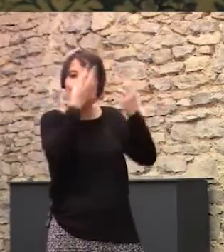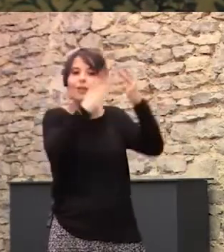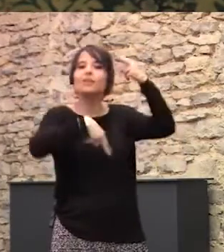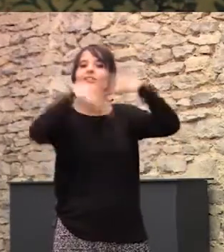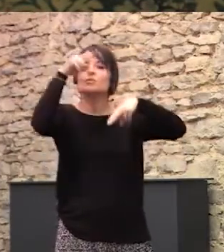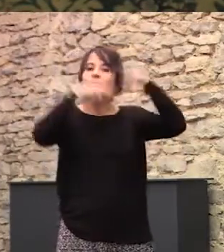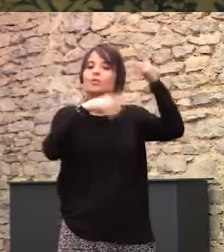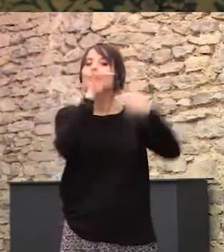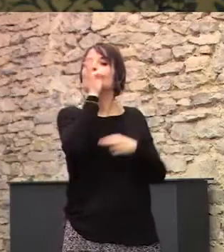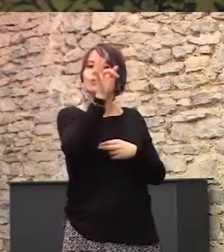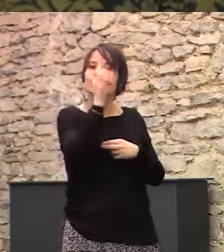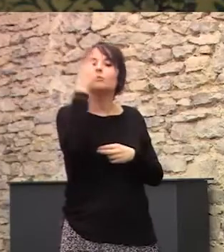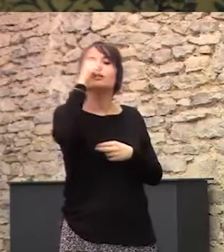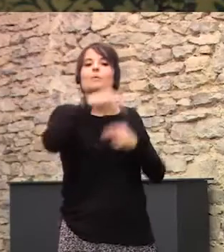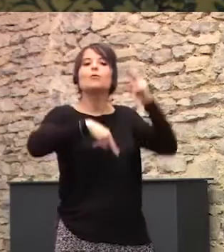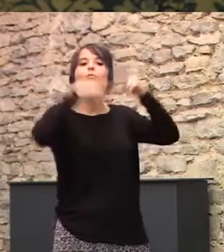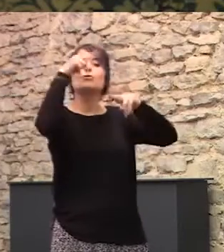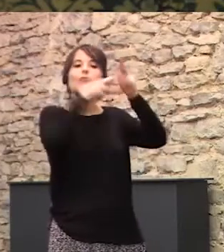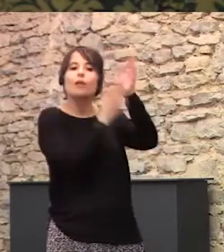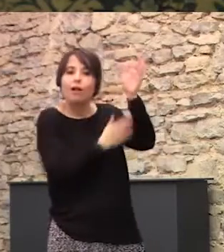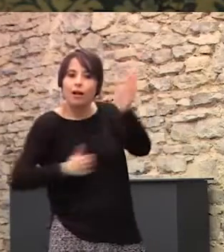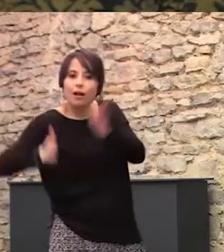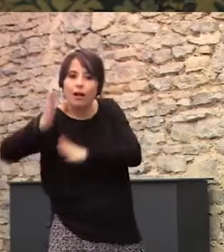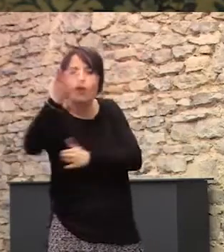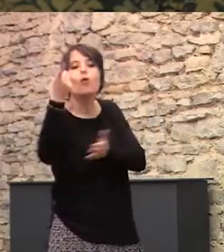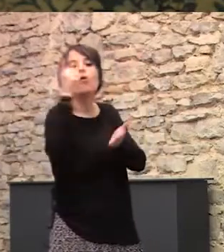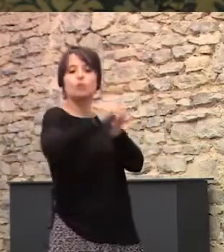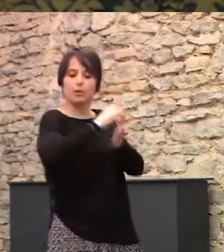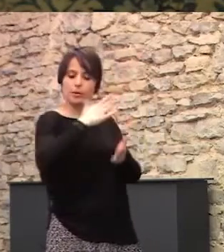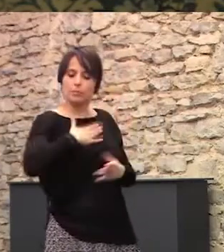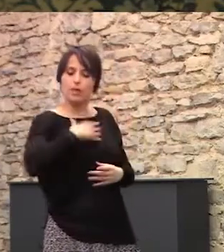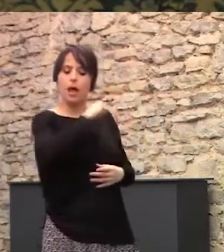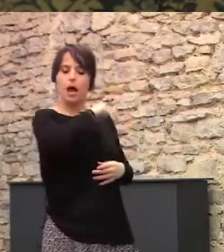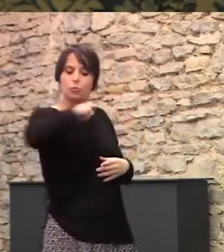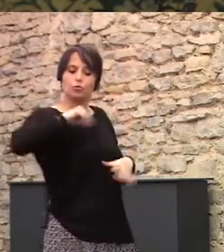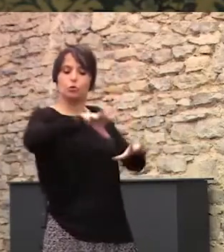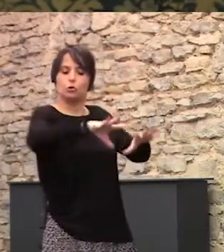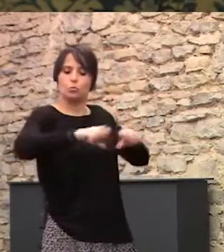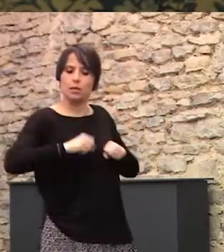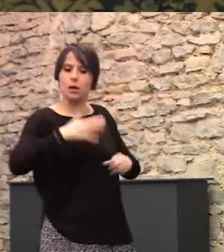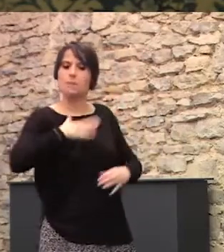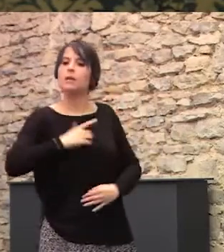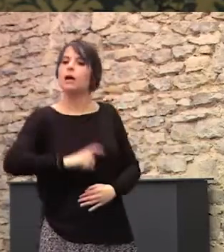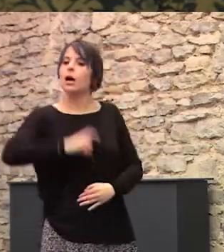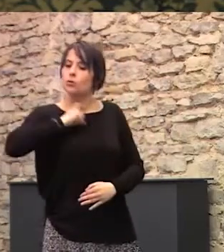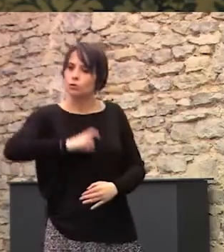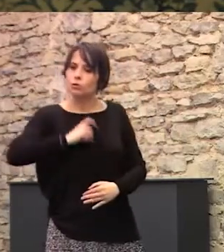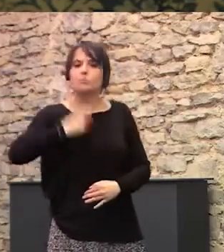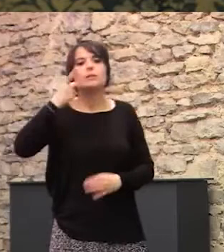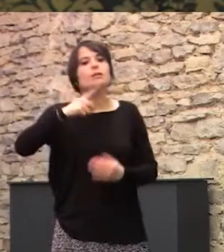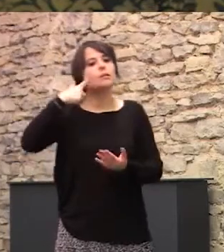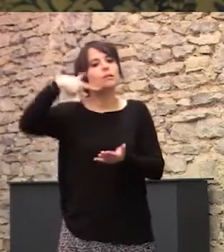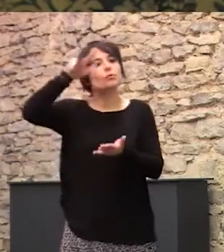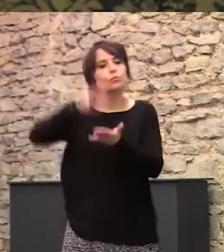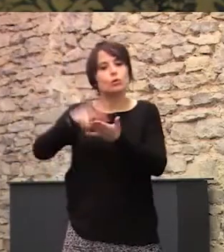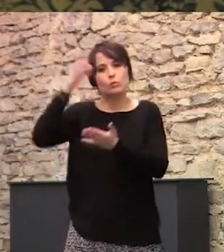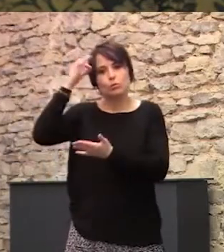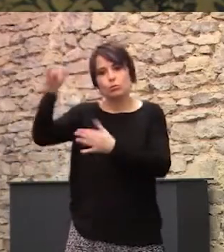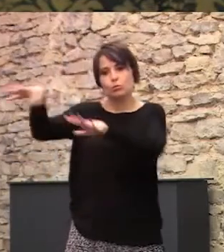también alternativas que, para recuperar la autonomía, la autoestima y el reconocimiento de esos